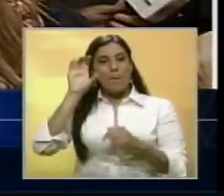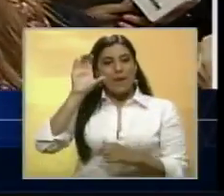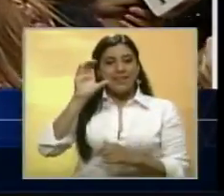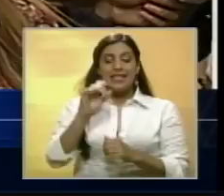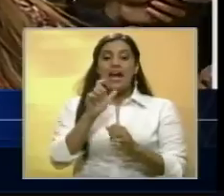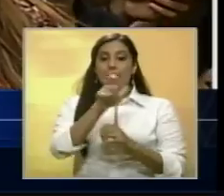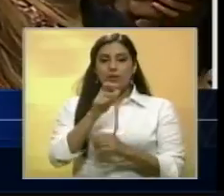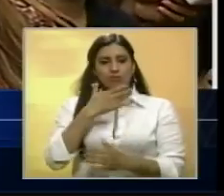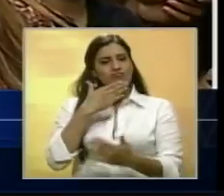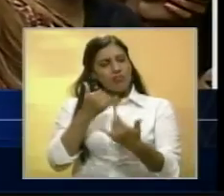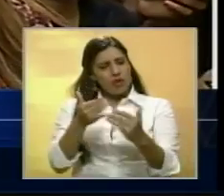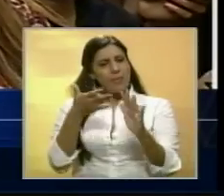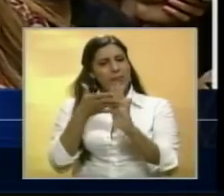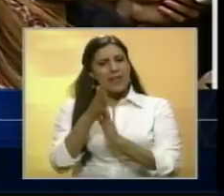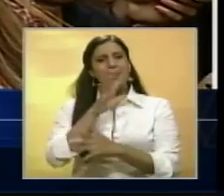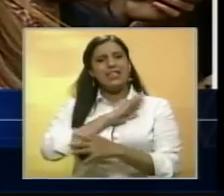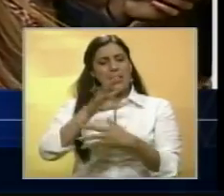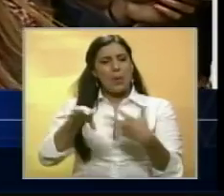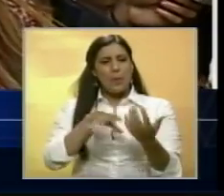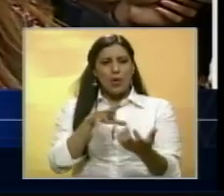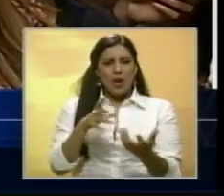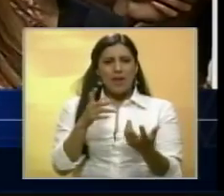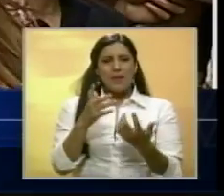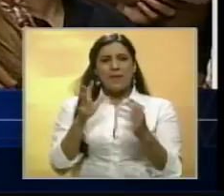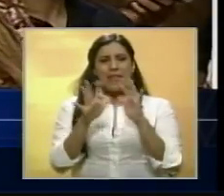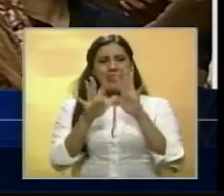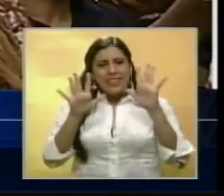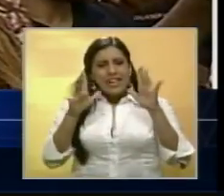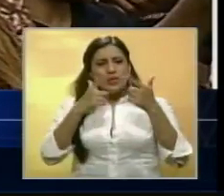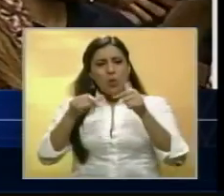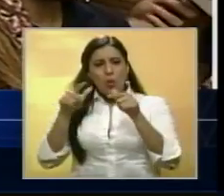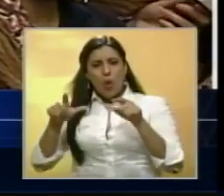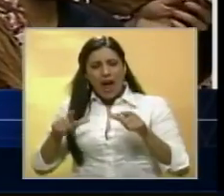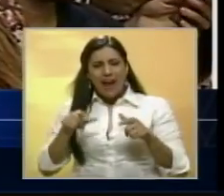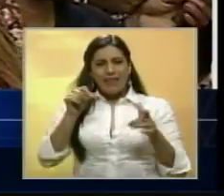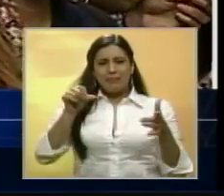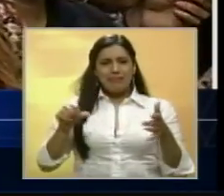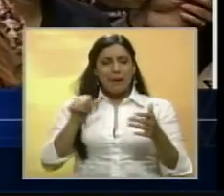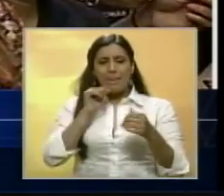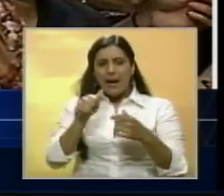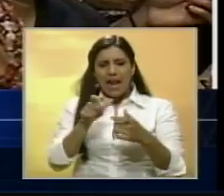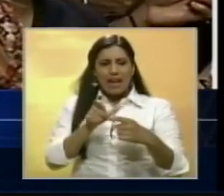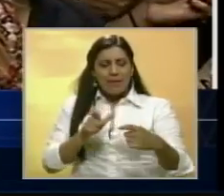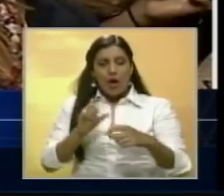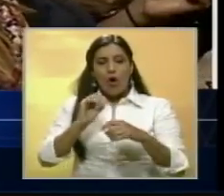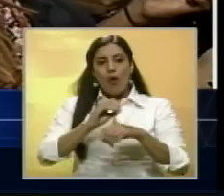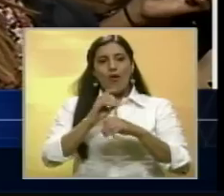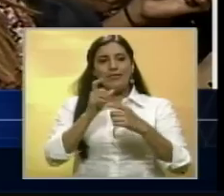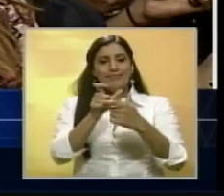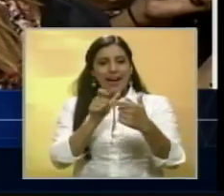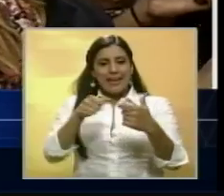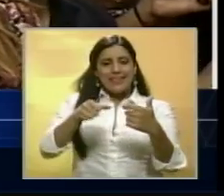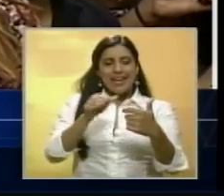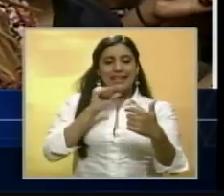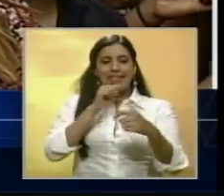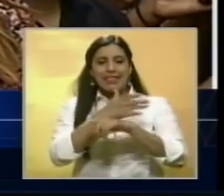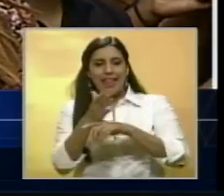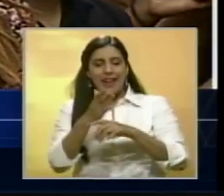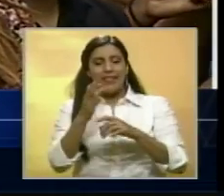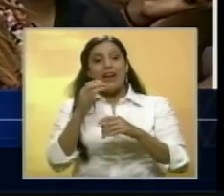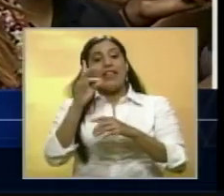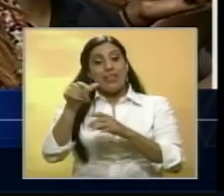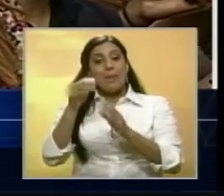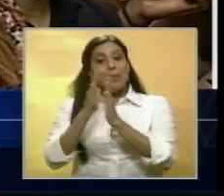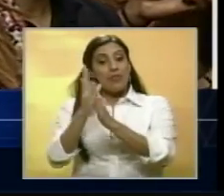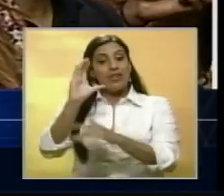Se le ha manifestado que se han presentado problemas en unos 10 sitios de validación, la mayoría de ellos han sido por el tema de las máquinas. También han pedido